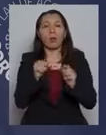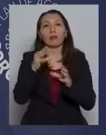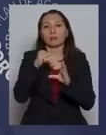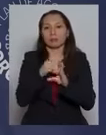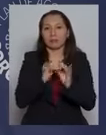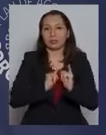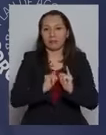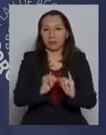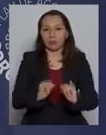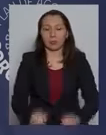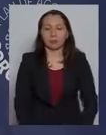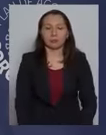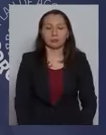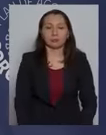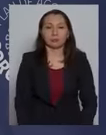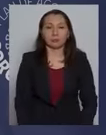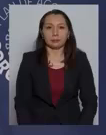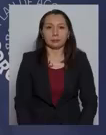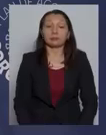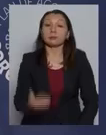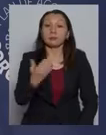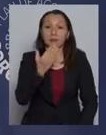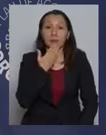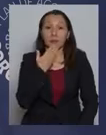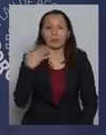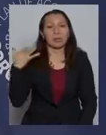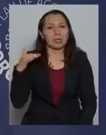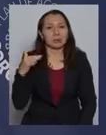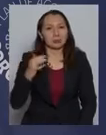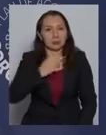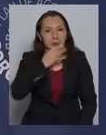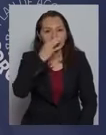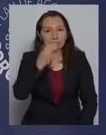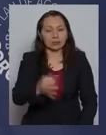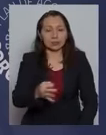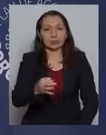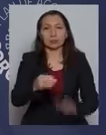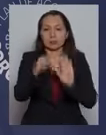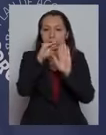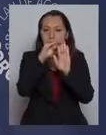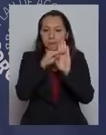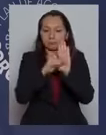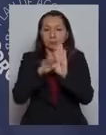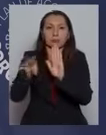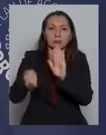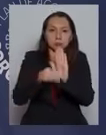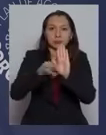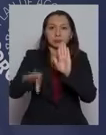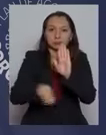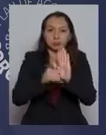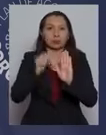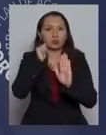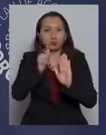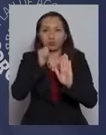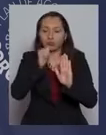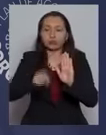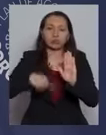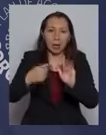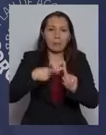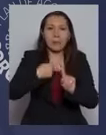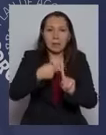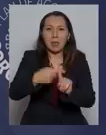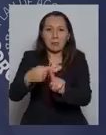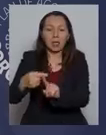de este informe. También es importante decir que con las medidas que se han ido implementando durante todos estos